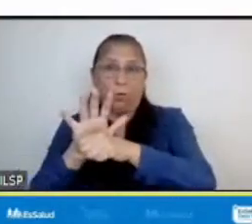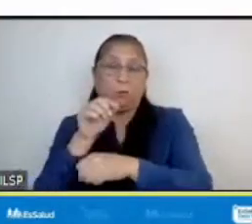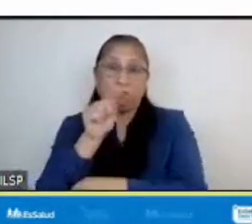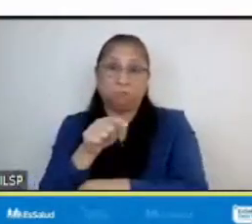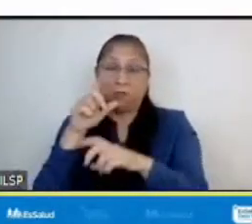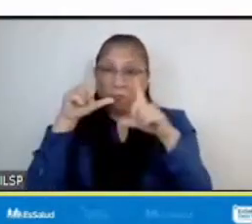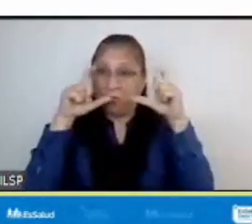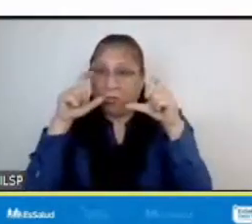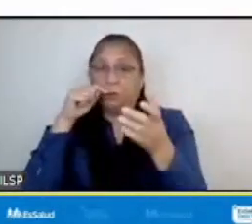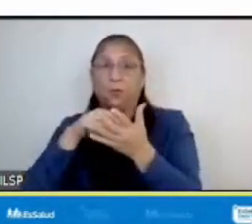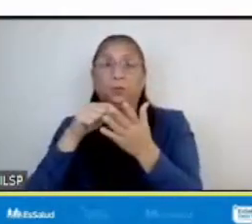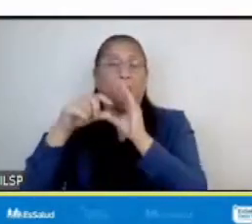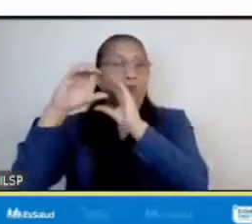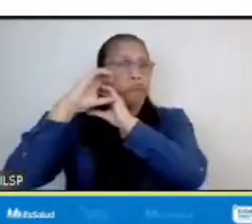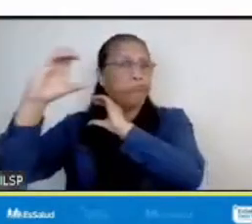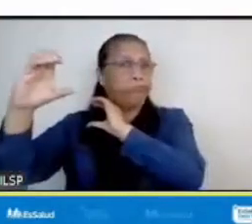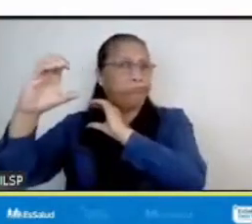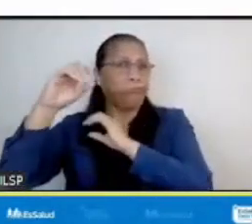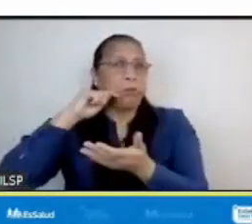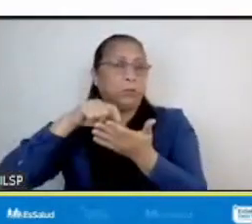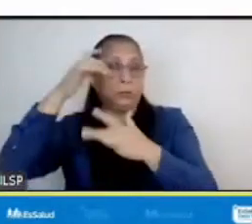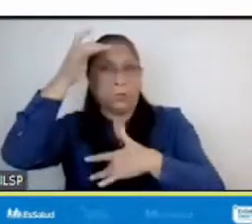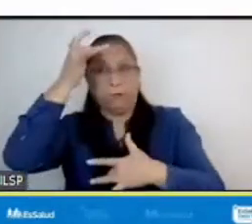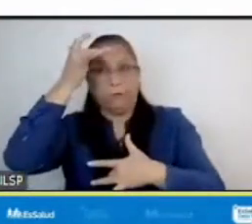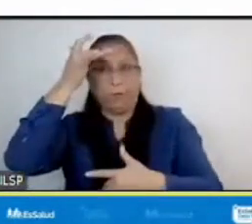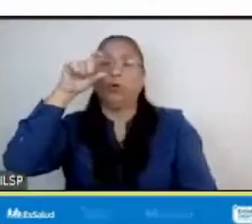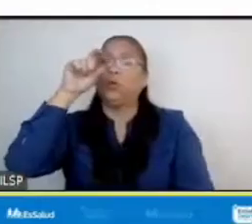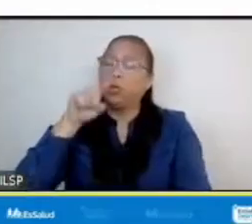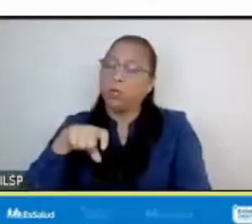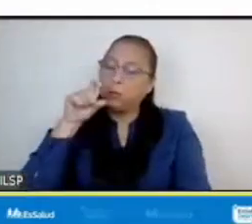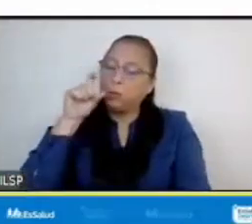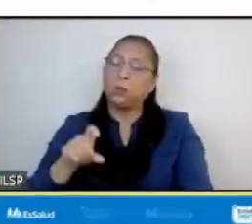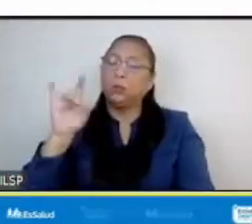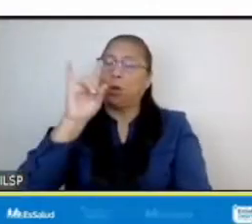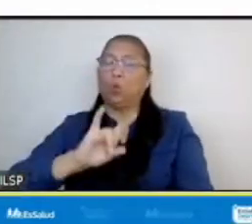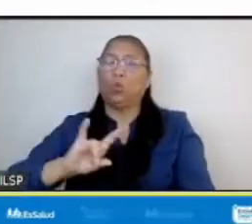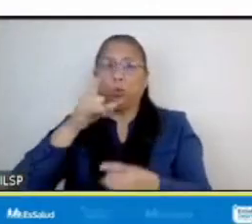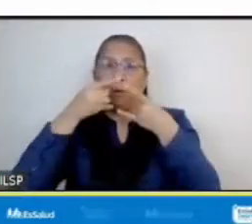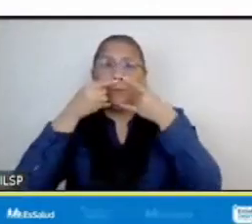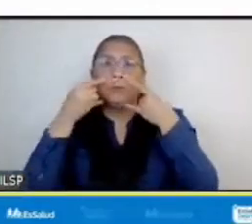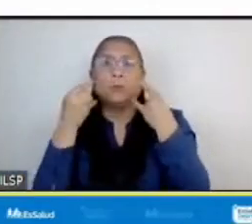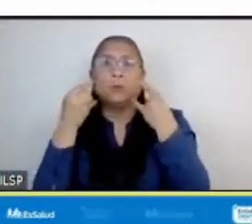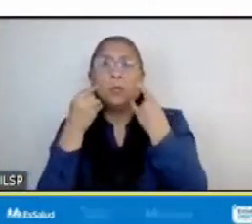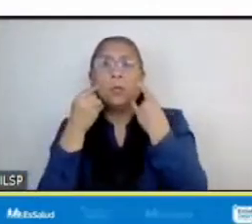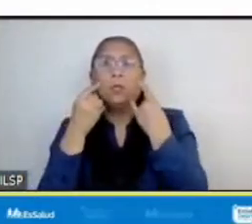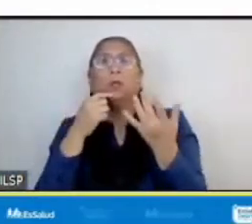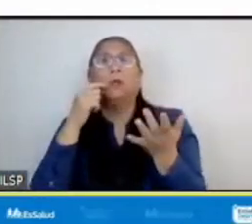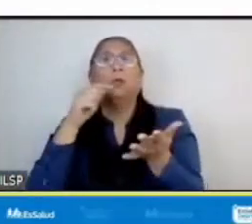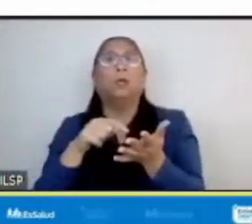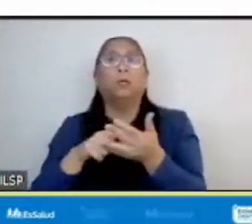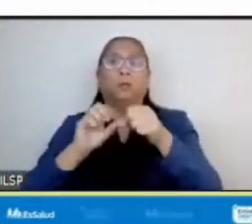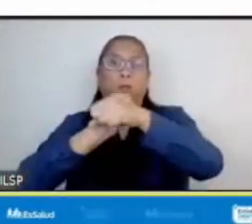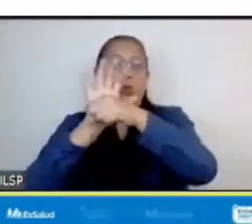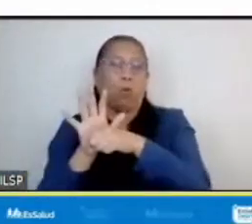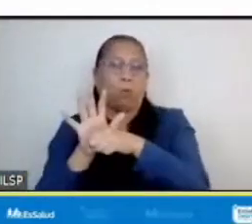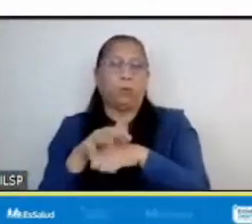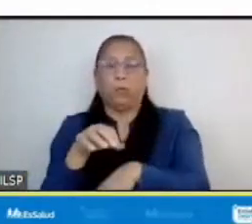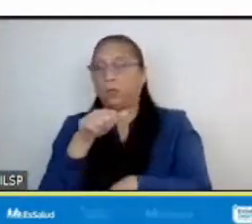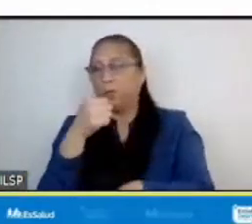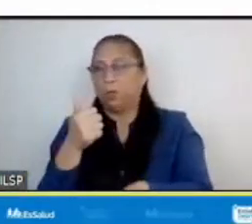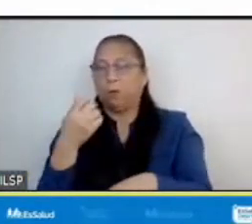cuando uno está viajando en transporte público y está enfermo, hay que procurar utilizar las mascarillas simples. Eso es imagen COVID, no es otro contexto, ¿no? Pero en